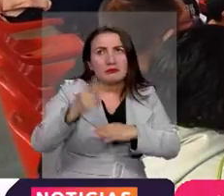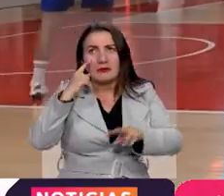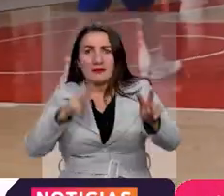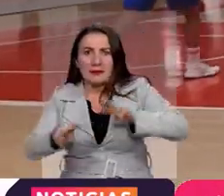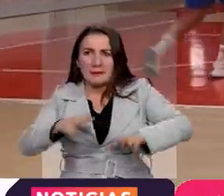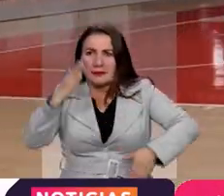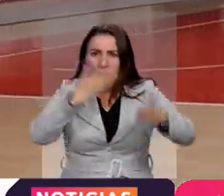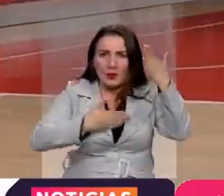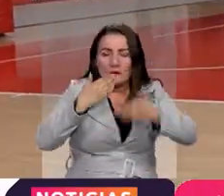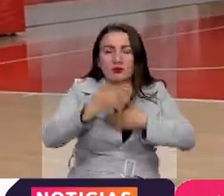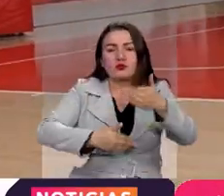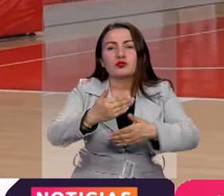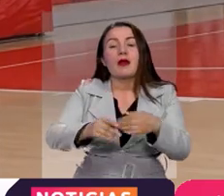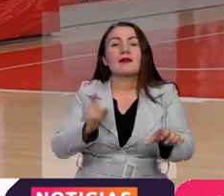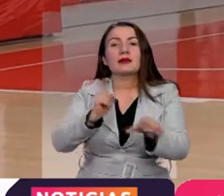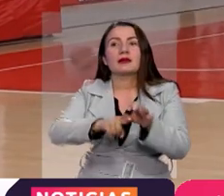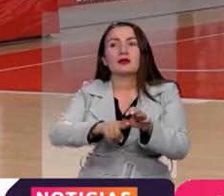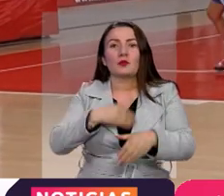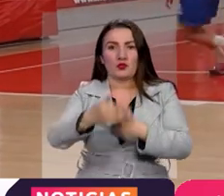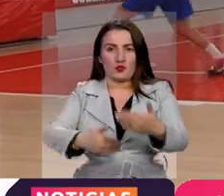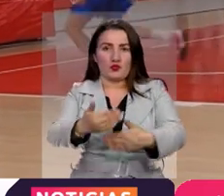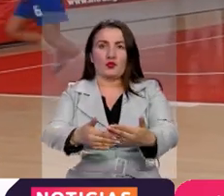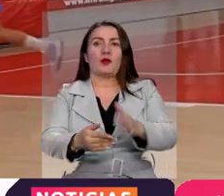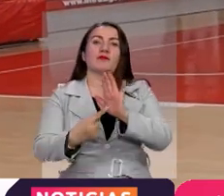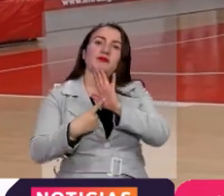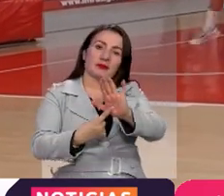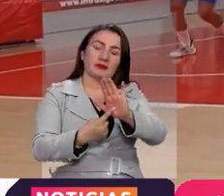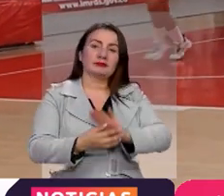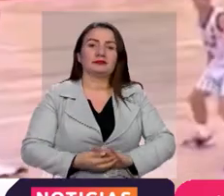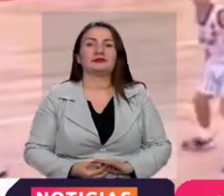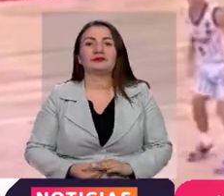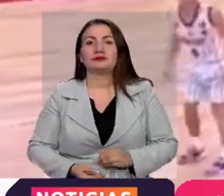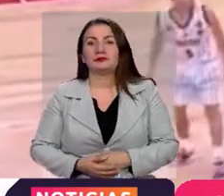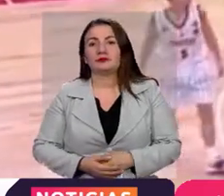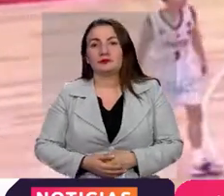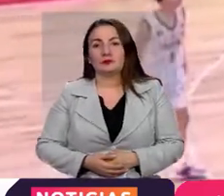realizar su proceso de inscripción para proceder con la presentación